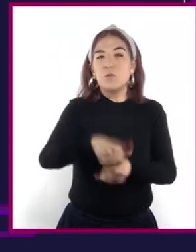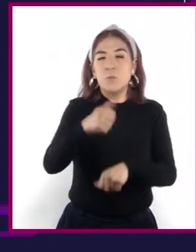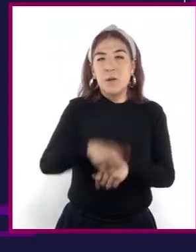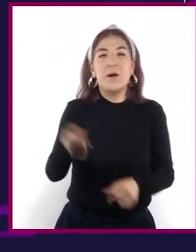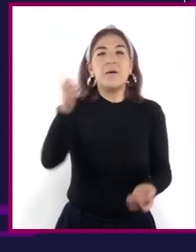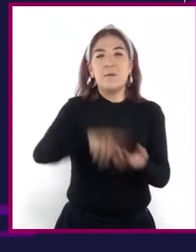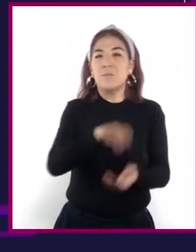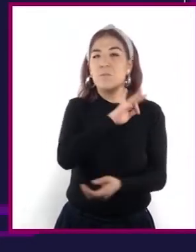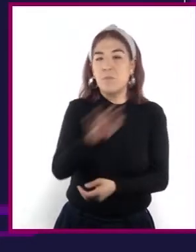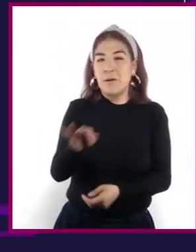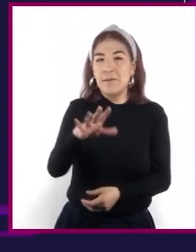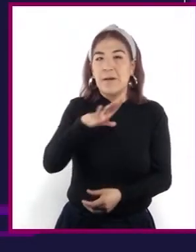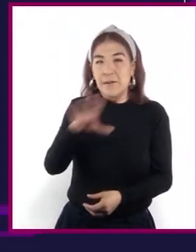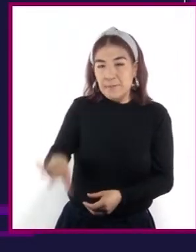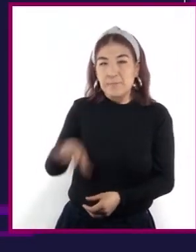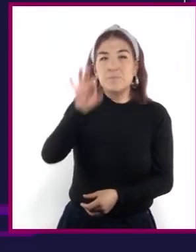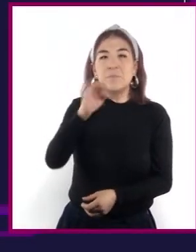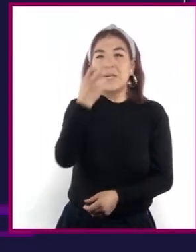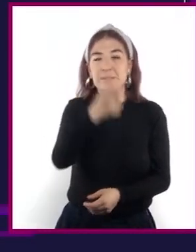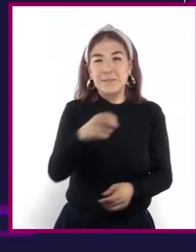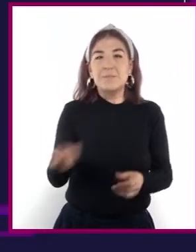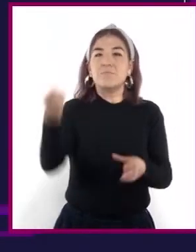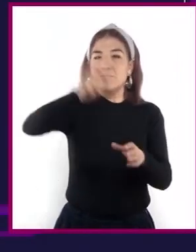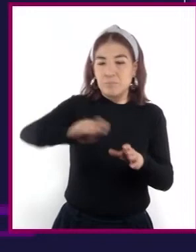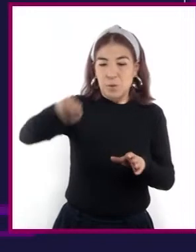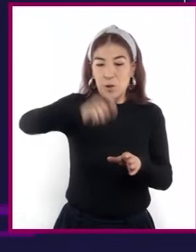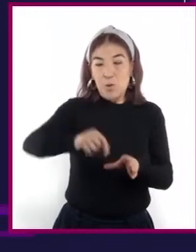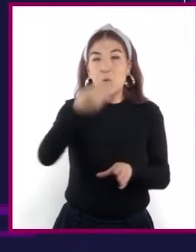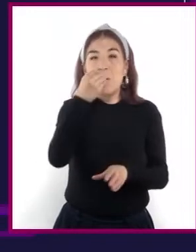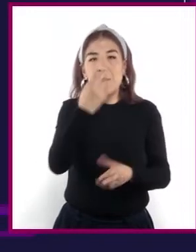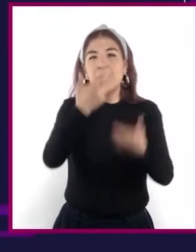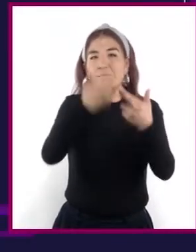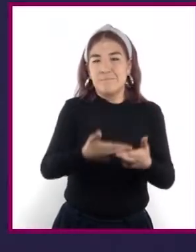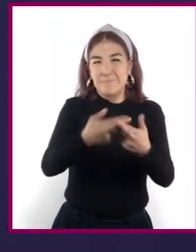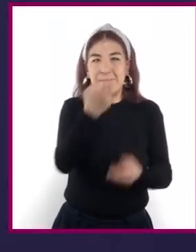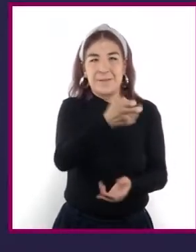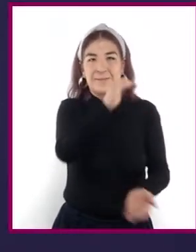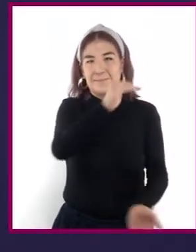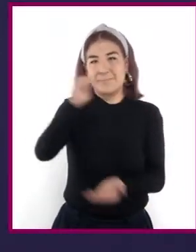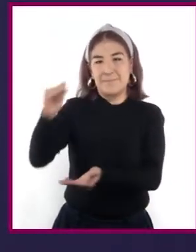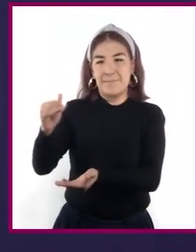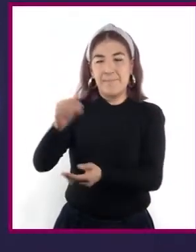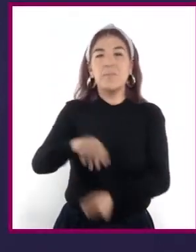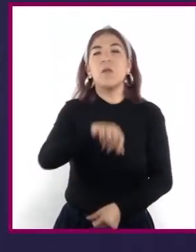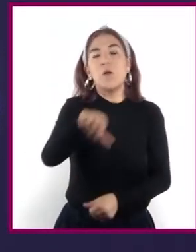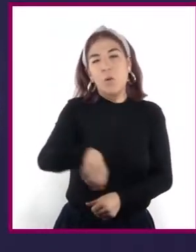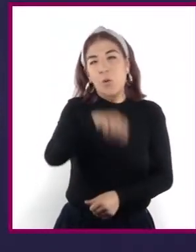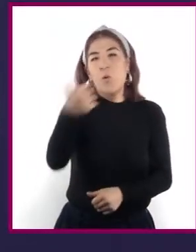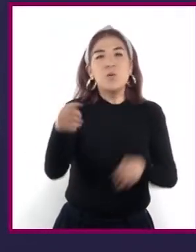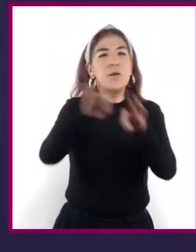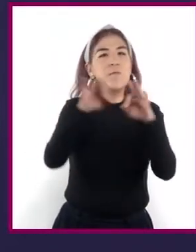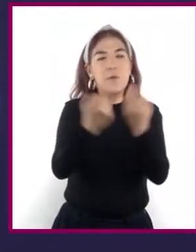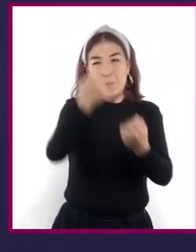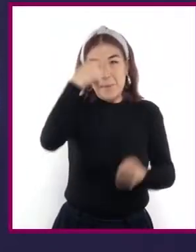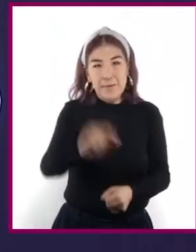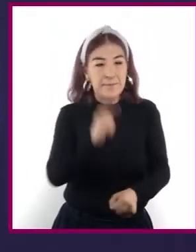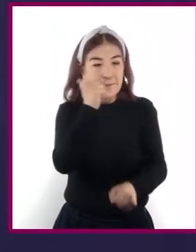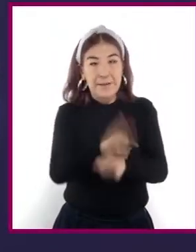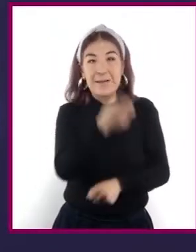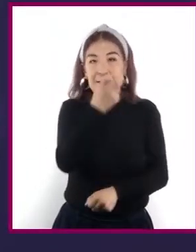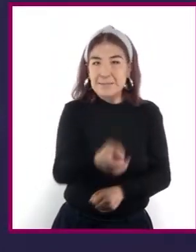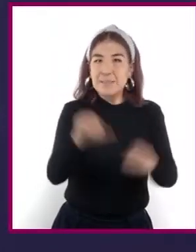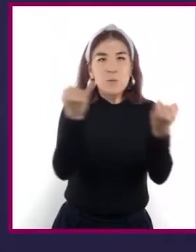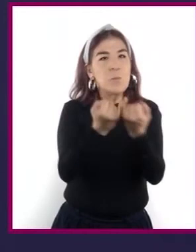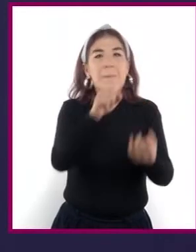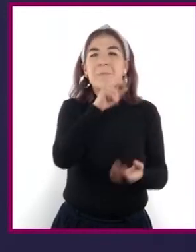pueden obtener si se coloca determinada cantidad de alimento en cada uno. Veamos otro método para determinar estos